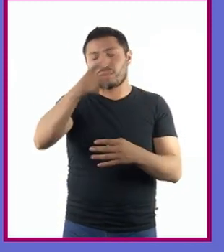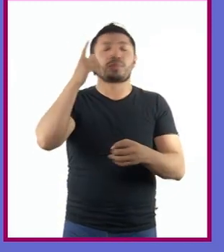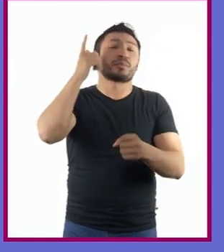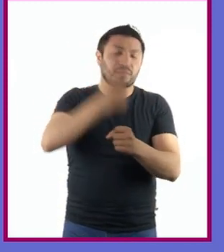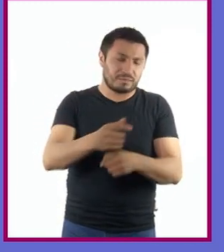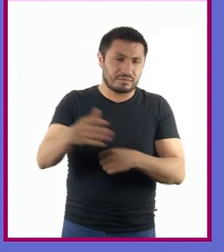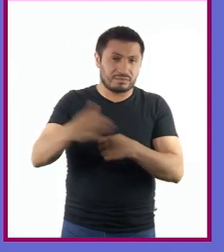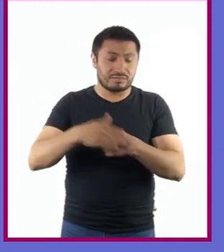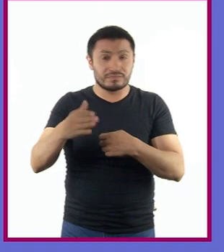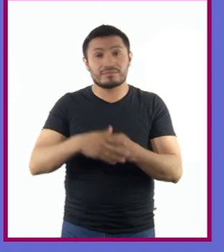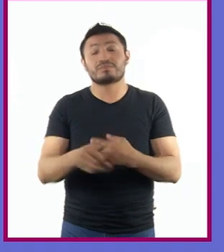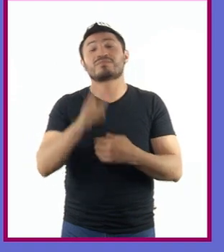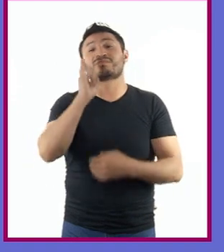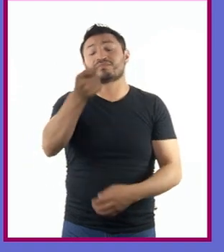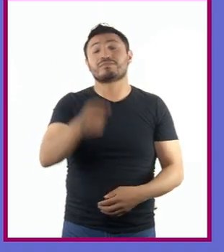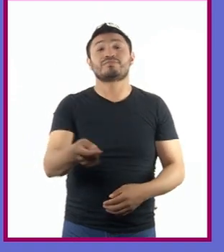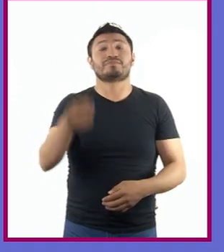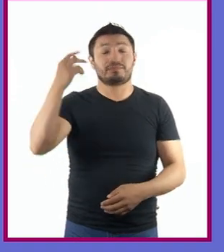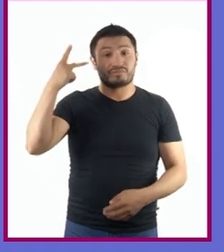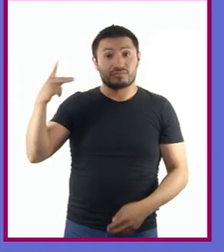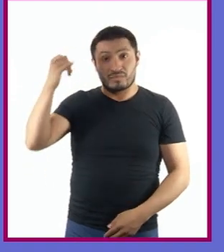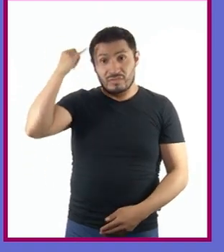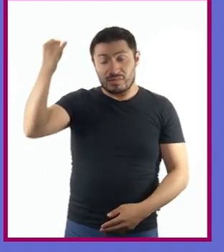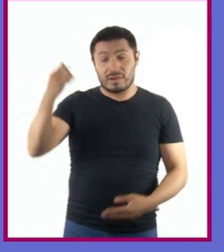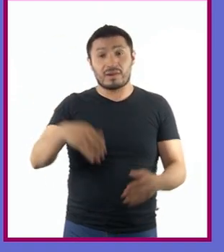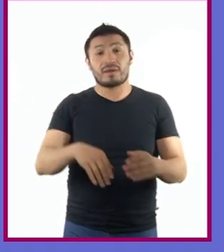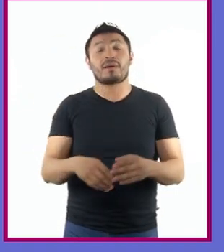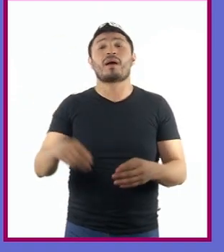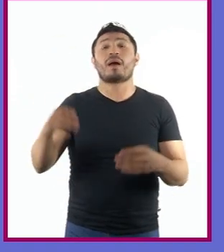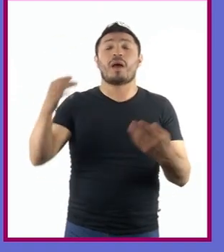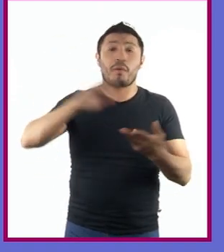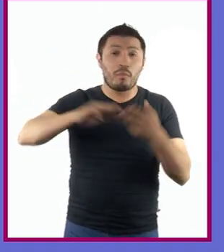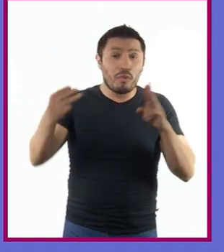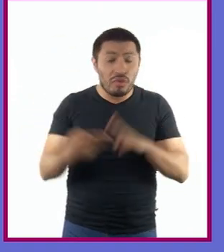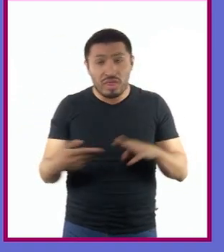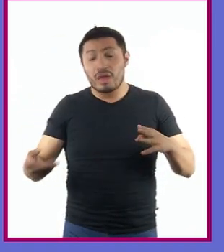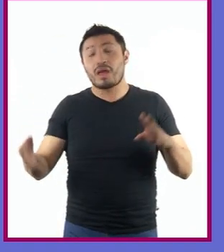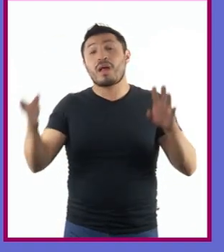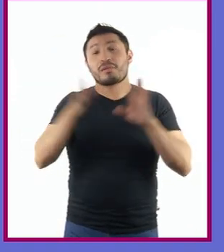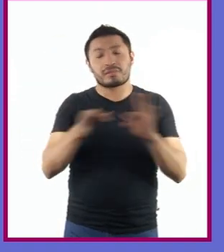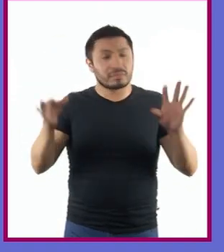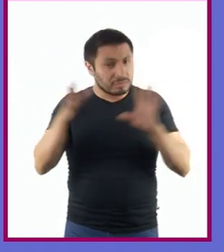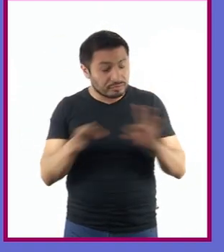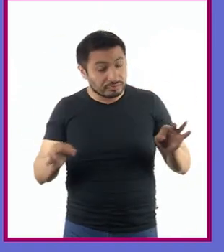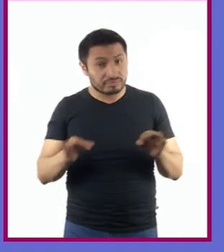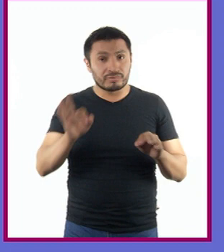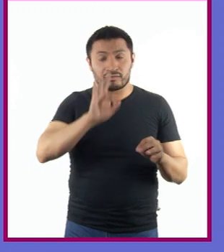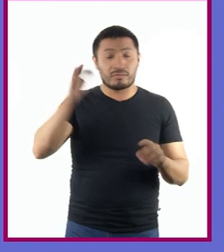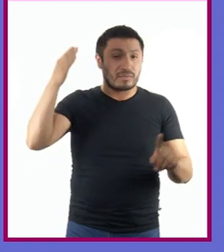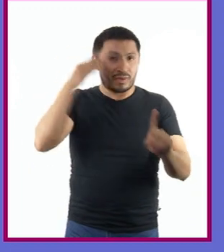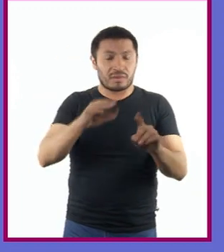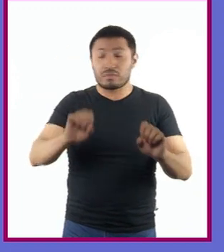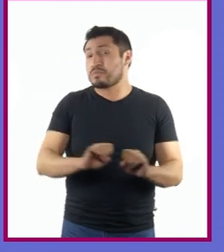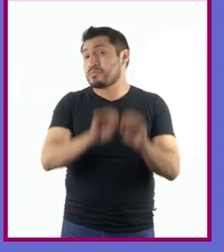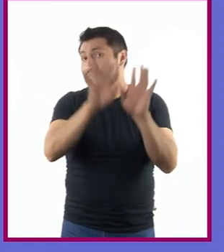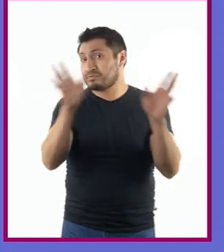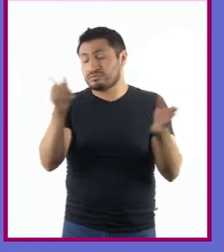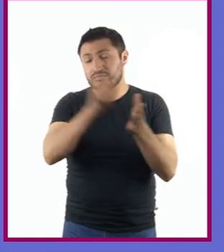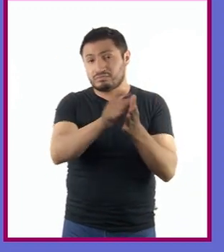lo siguiente: la postura del autor, las razones y los argumentos, y si es objetivo en la